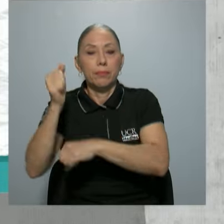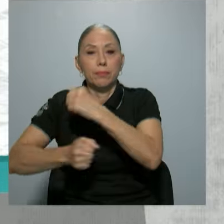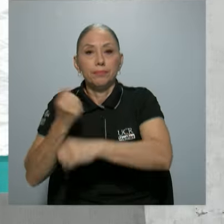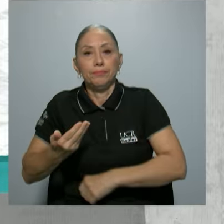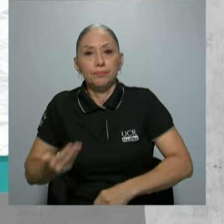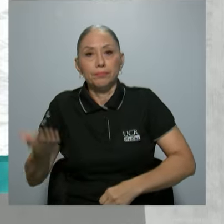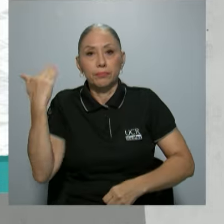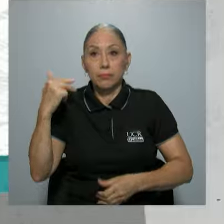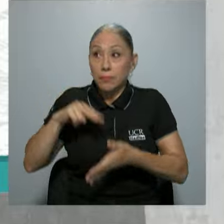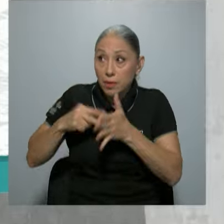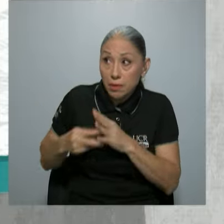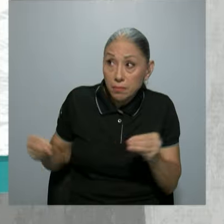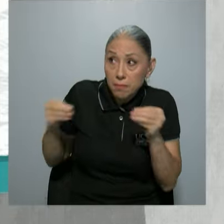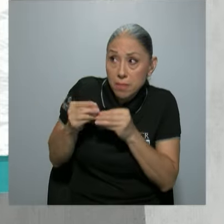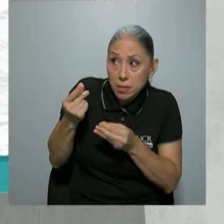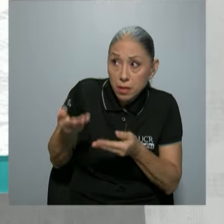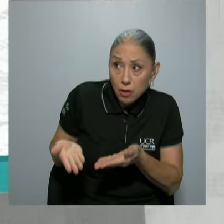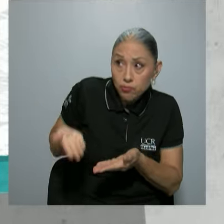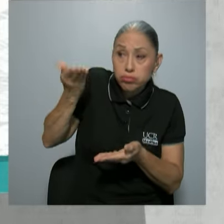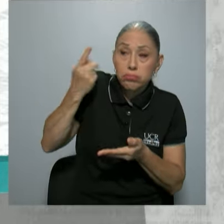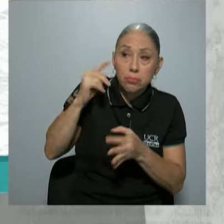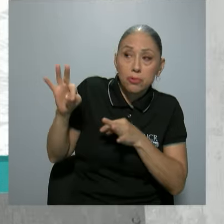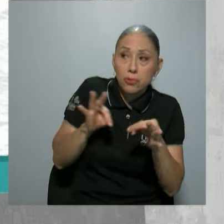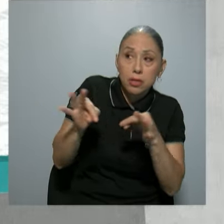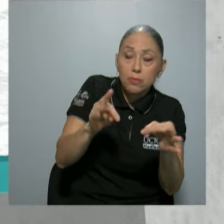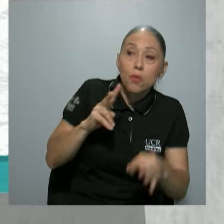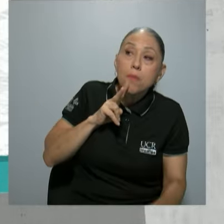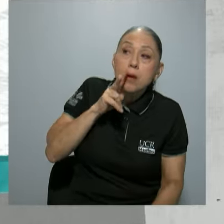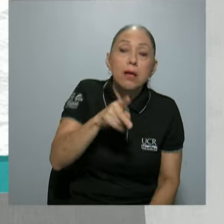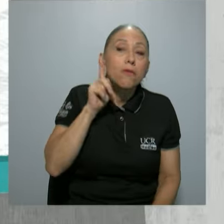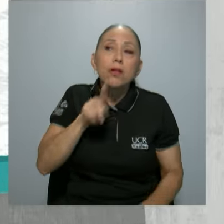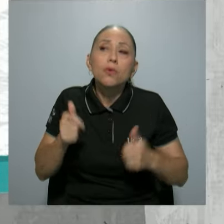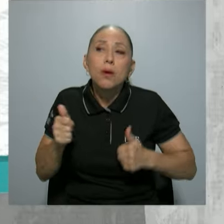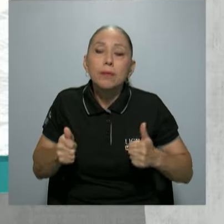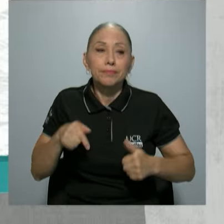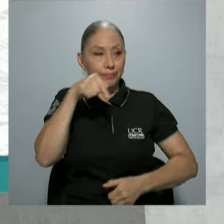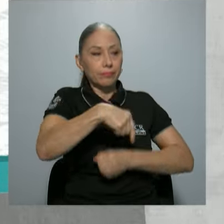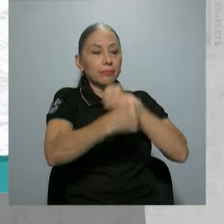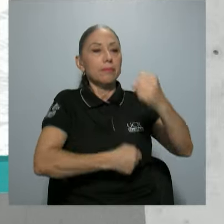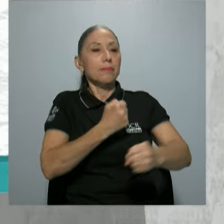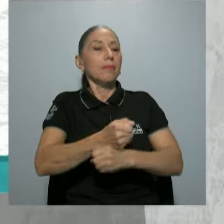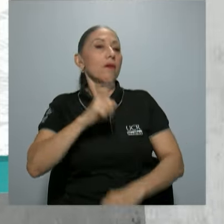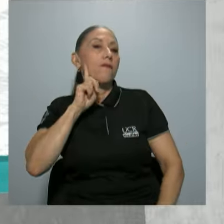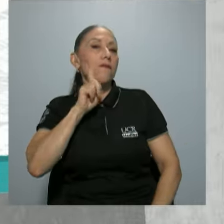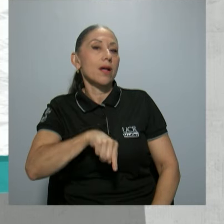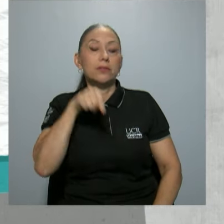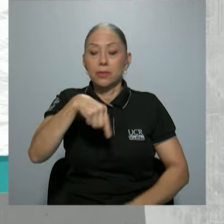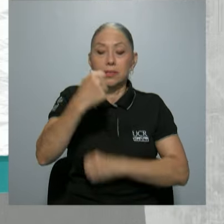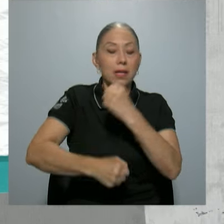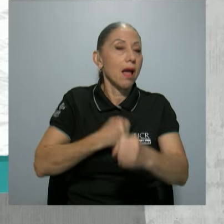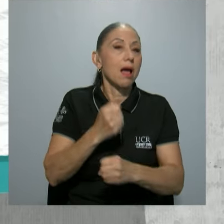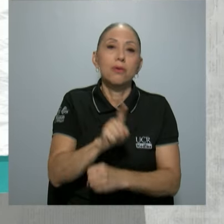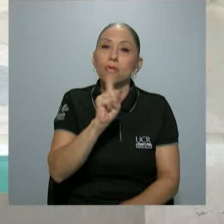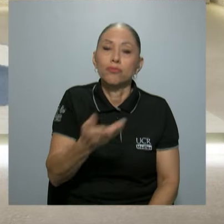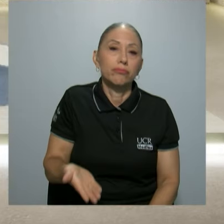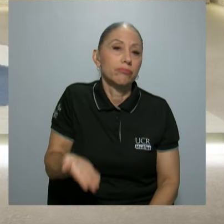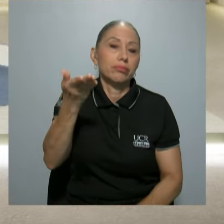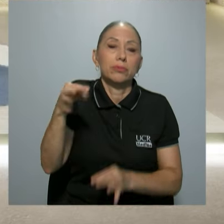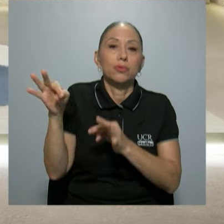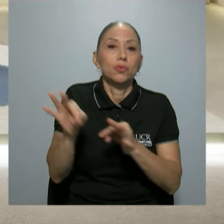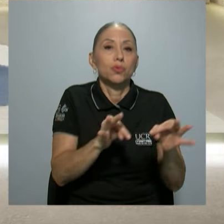Aumentaron los ingresos por turismo. ¿Cree usted que es verdadero o falso? Este año es falso. Este año no aumentaron los ingresos del turismo. Voy a